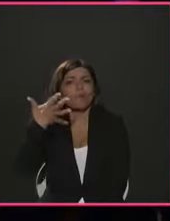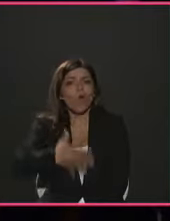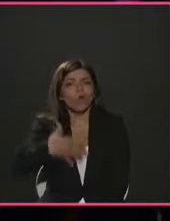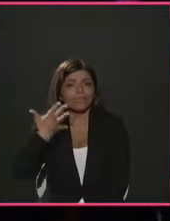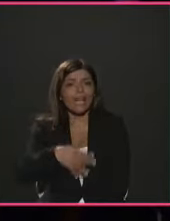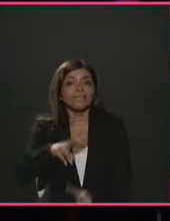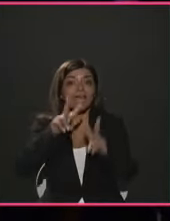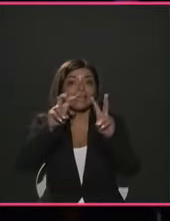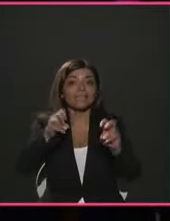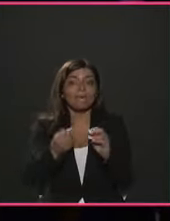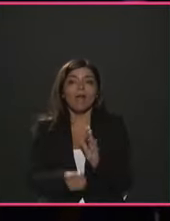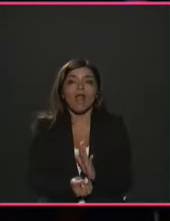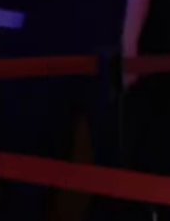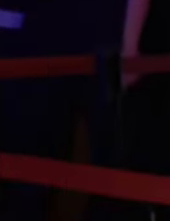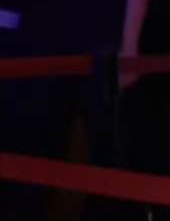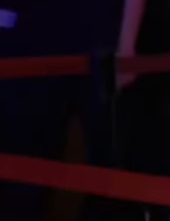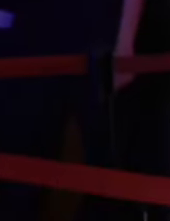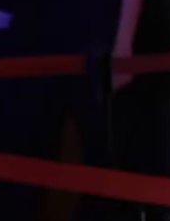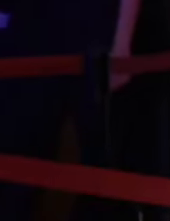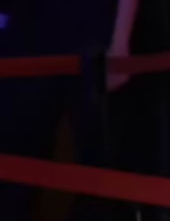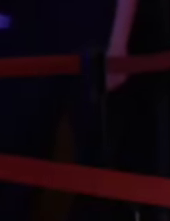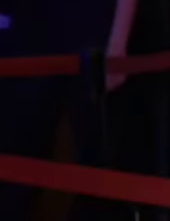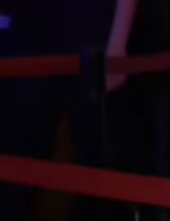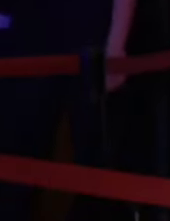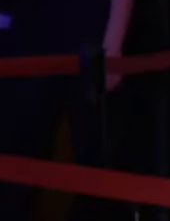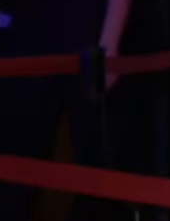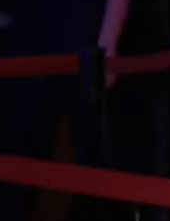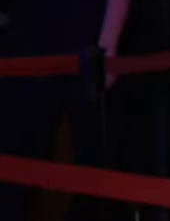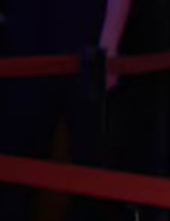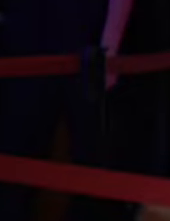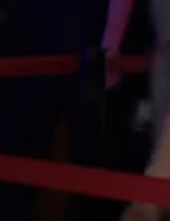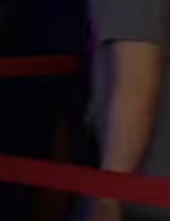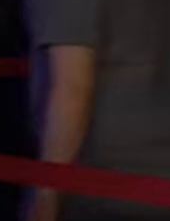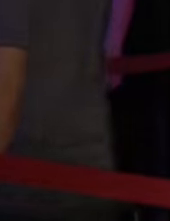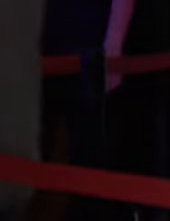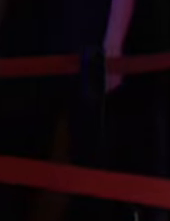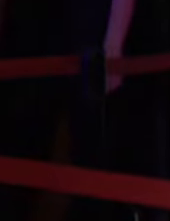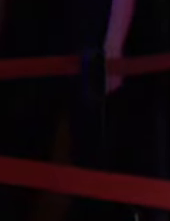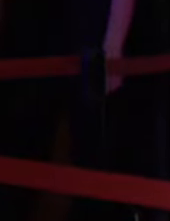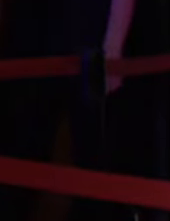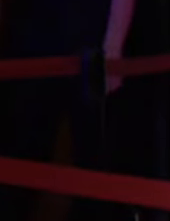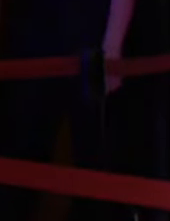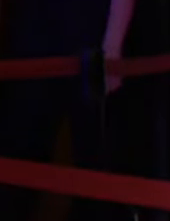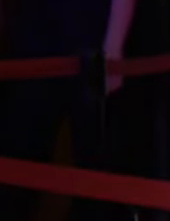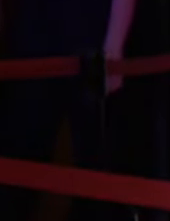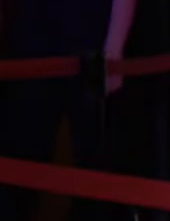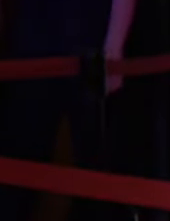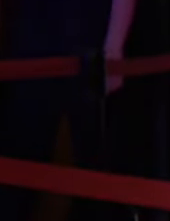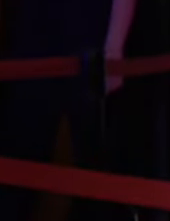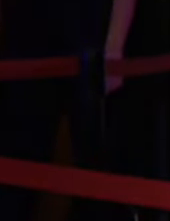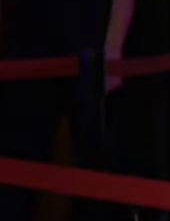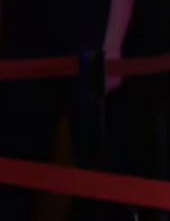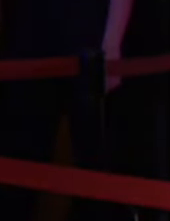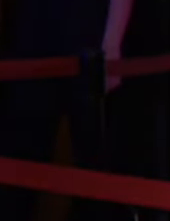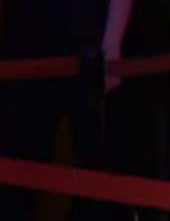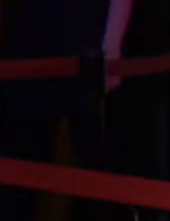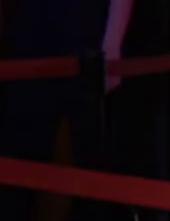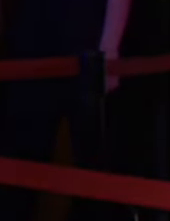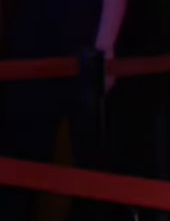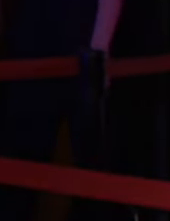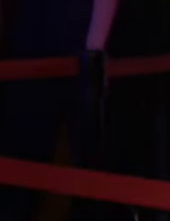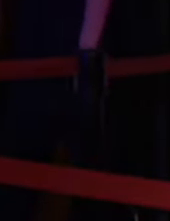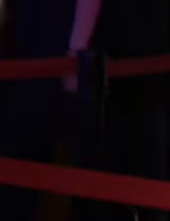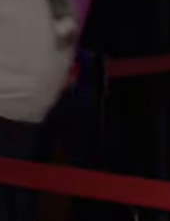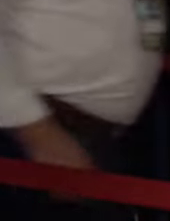innovación creo que es de los de las áreas más importantes para estar proyectándose hacia el futuro de hecho en la Universidad